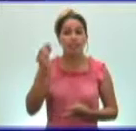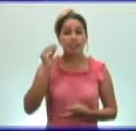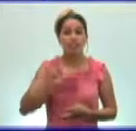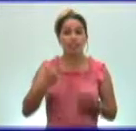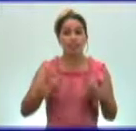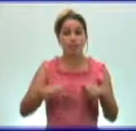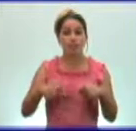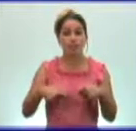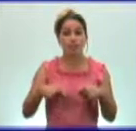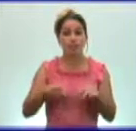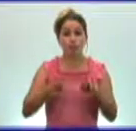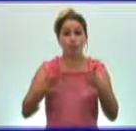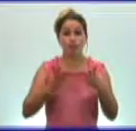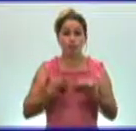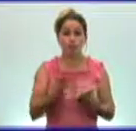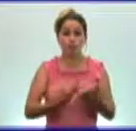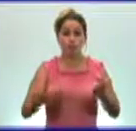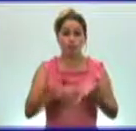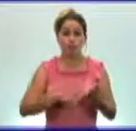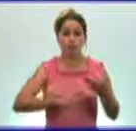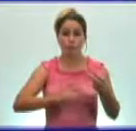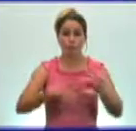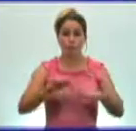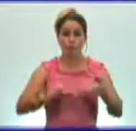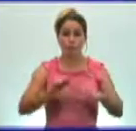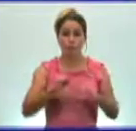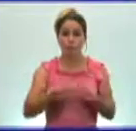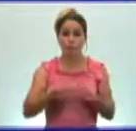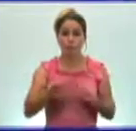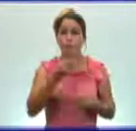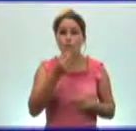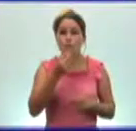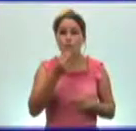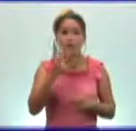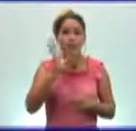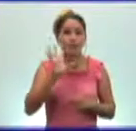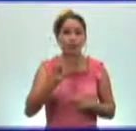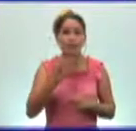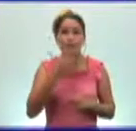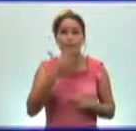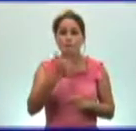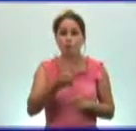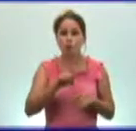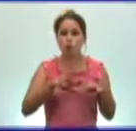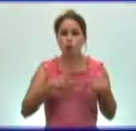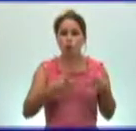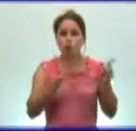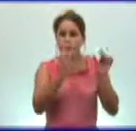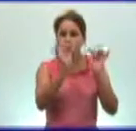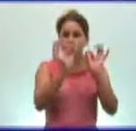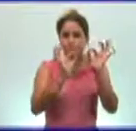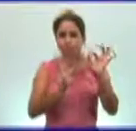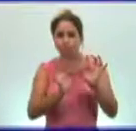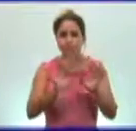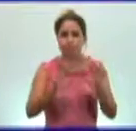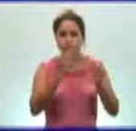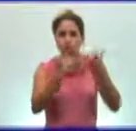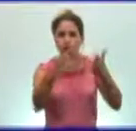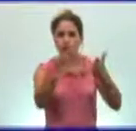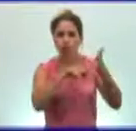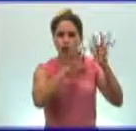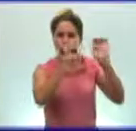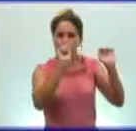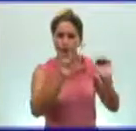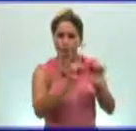la estructura de la tabla periódica porque a partir de ella pueden entender cómo se encuentran localizados los elementos en la tabla periódica y la vamos a seguir